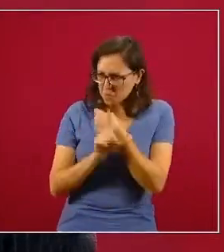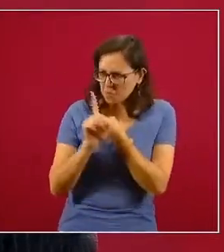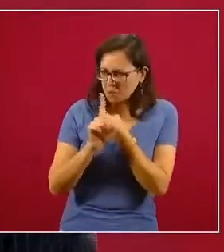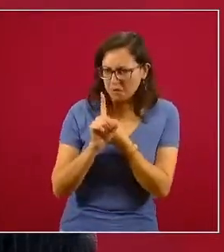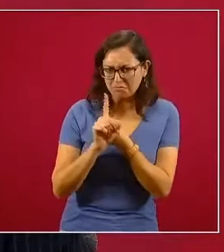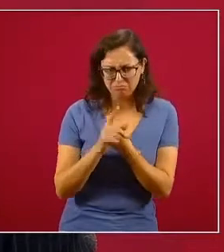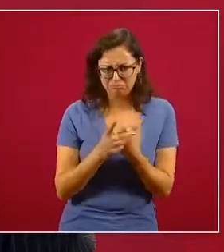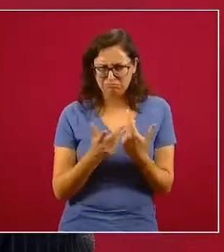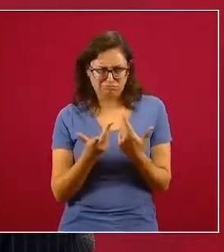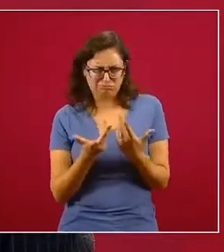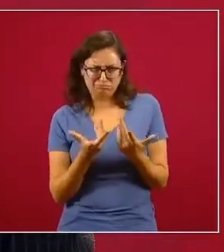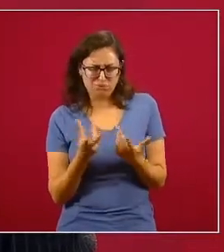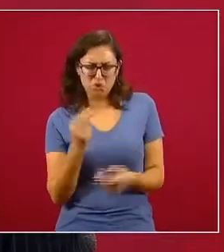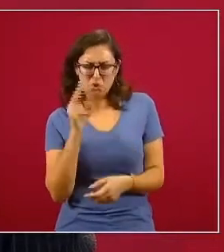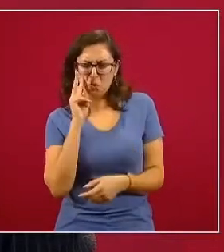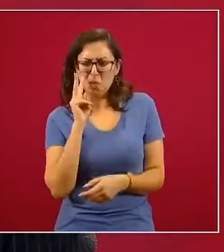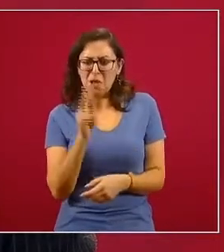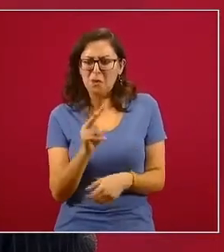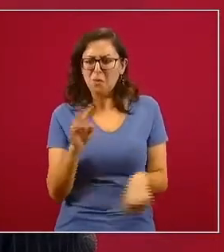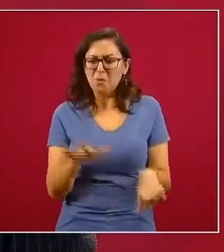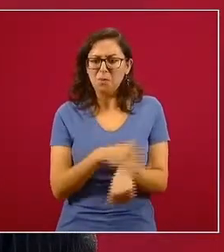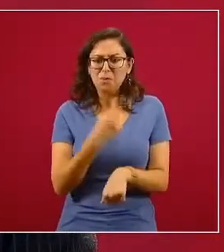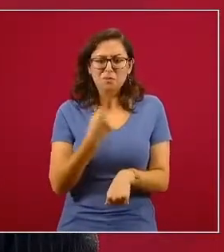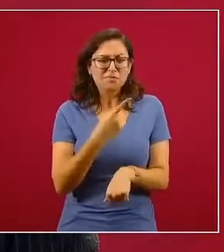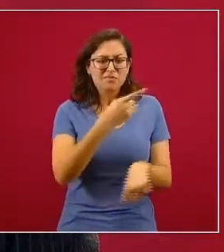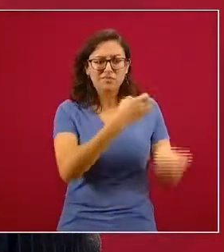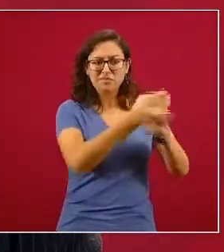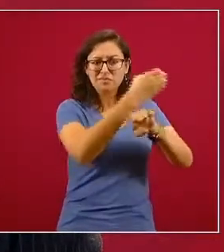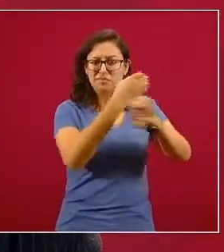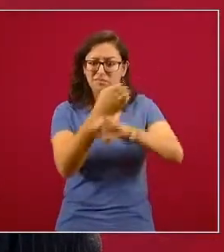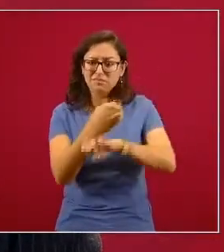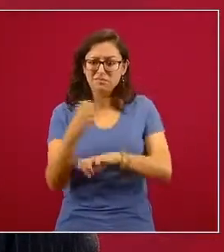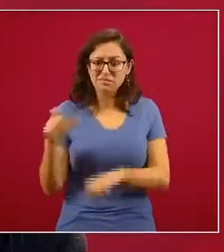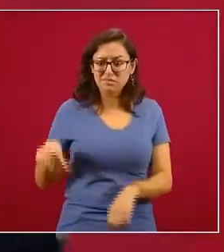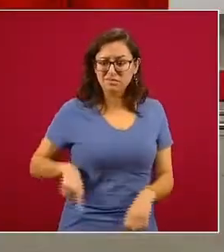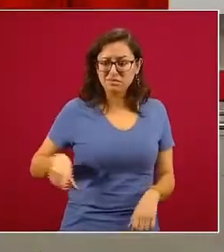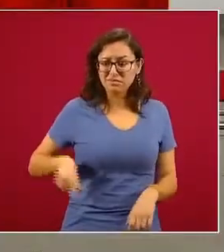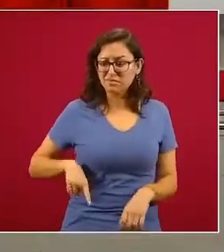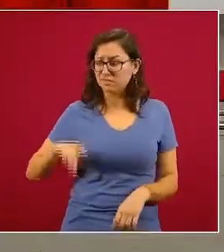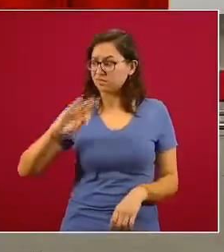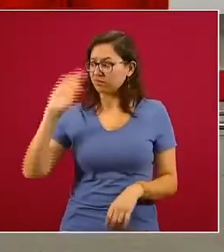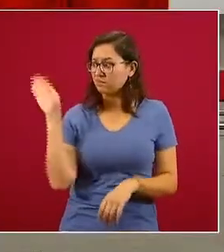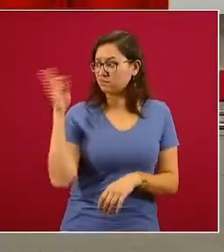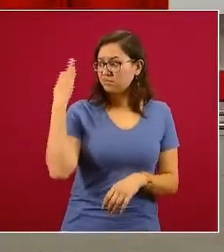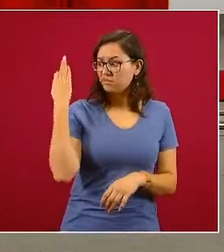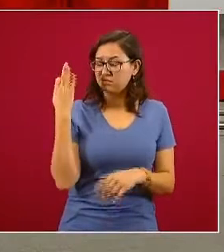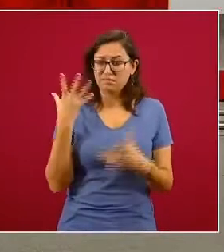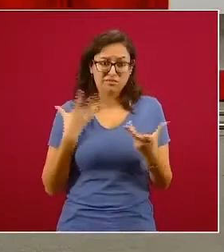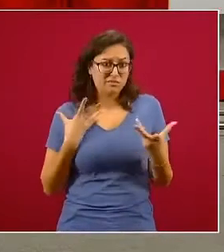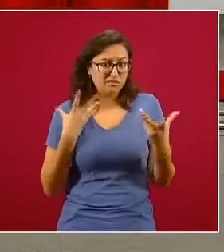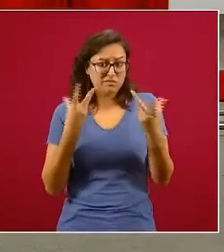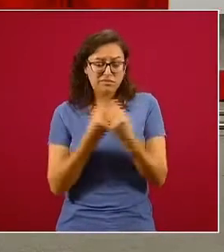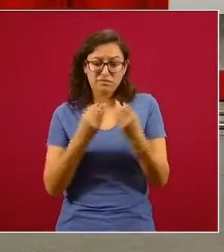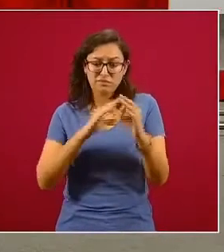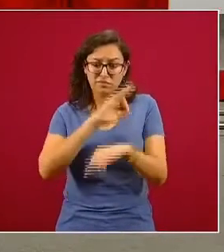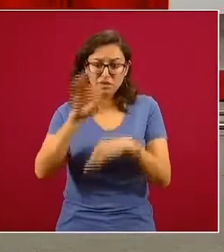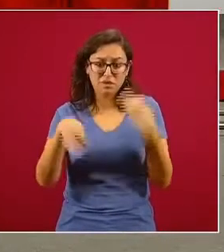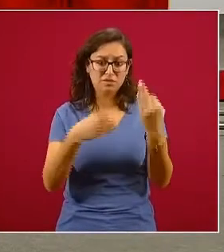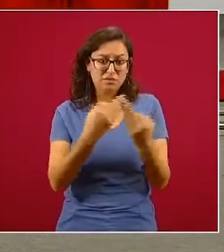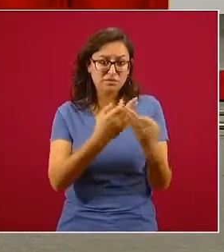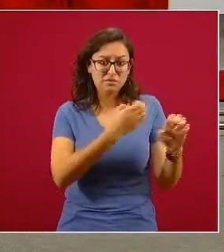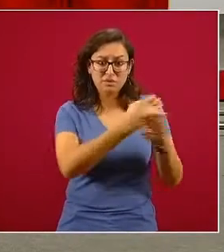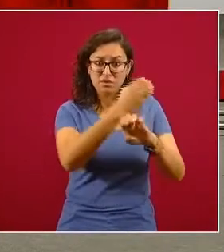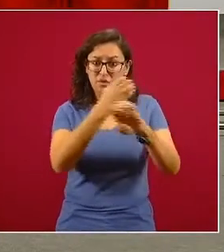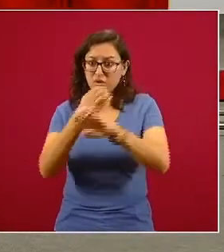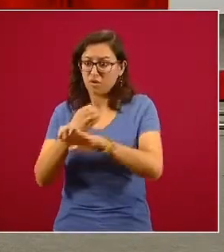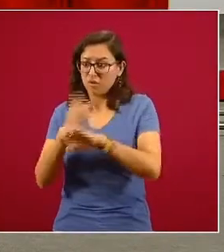la relación de los poderes ejecutivos estatales con el Poder Ejecutivo y en general de los gobiernos en su conjunto estatales